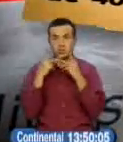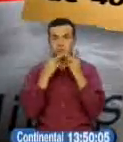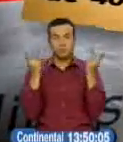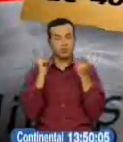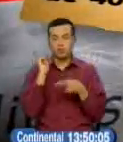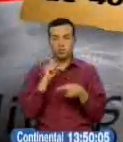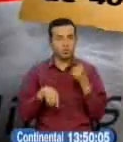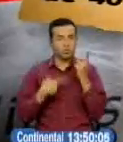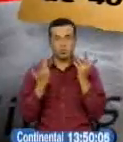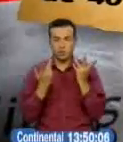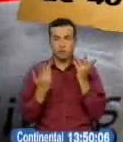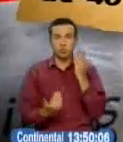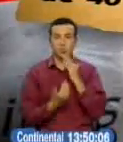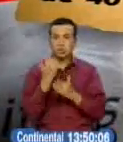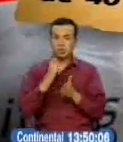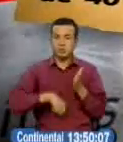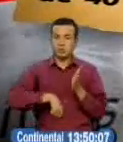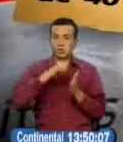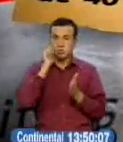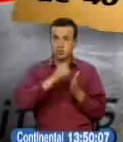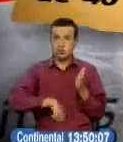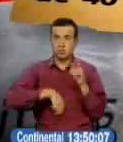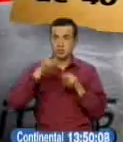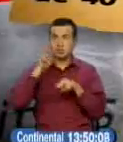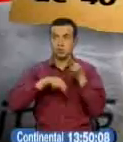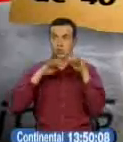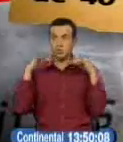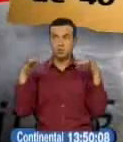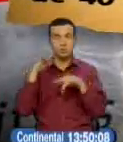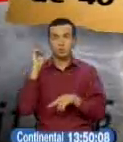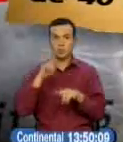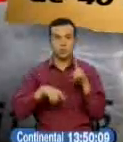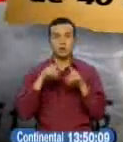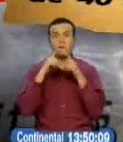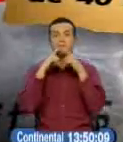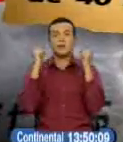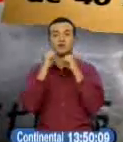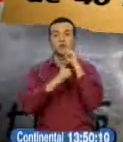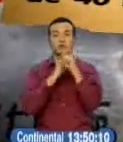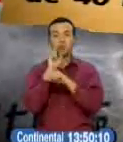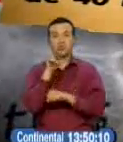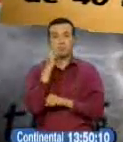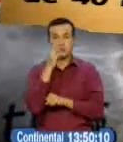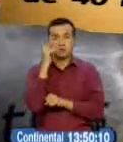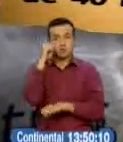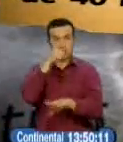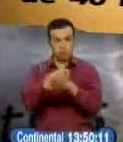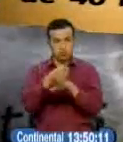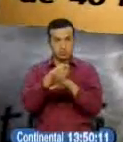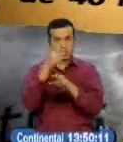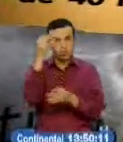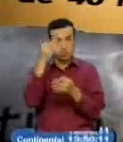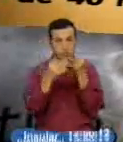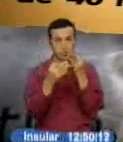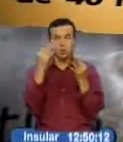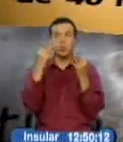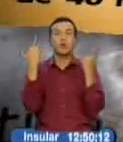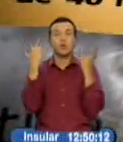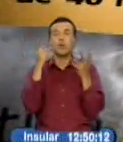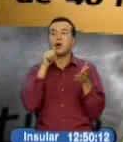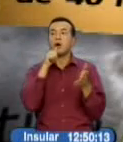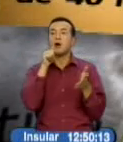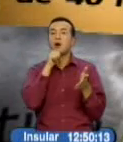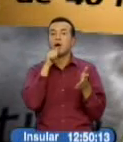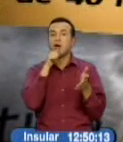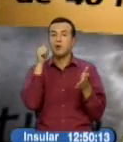no pueden suscribir nuevos contratos con la constructora. En marzo de 2017, por orden judicial, la Refinería del Pacífico y la Empresa